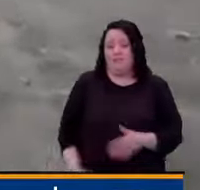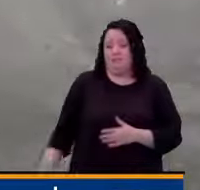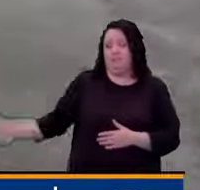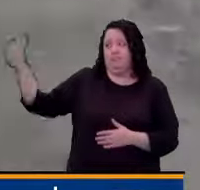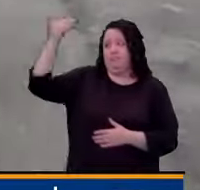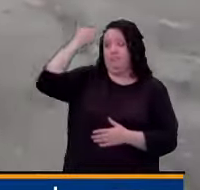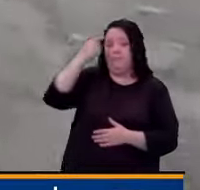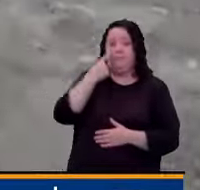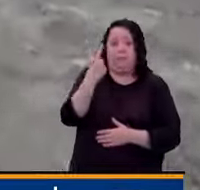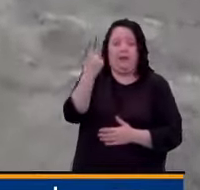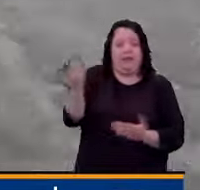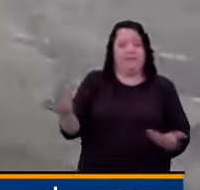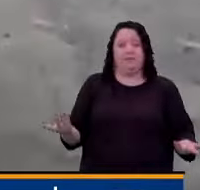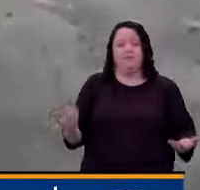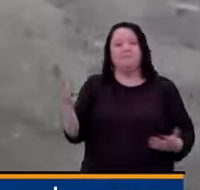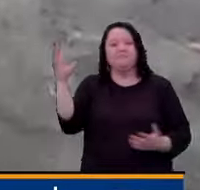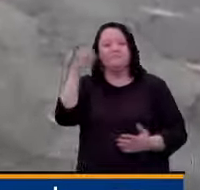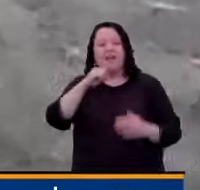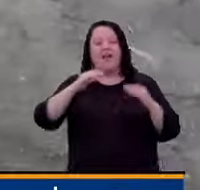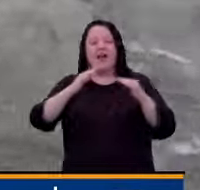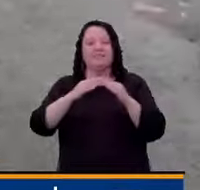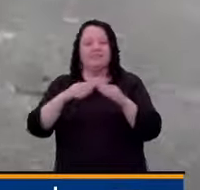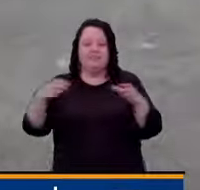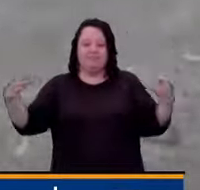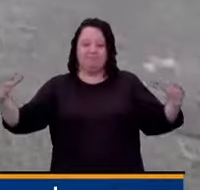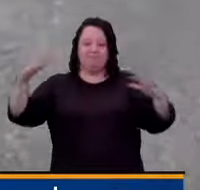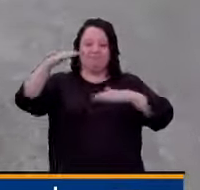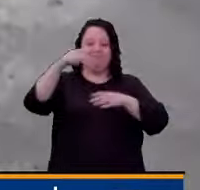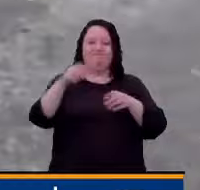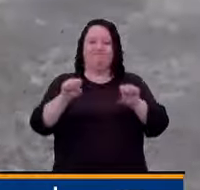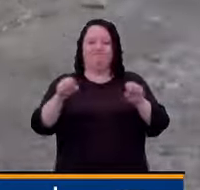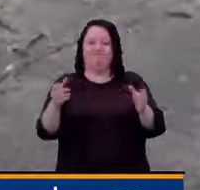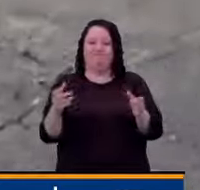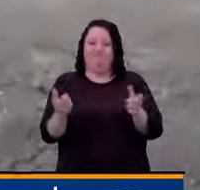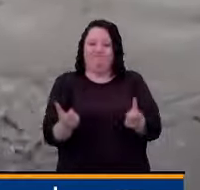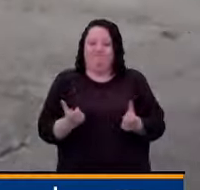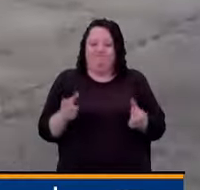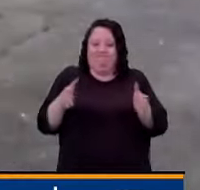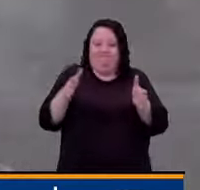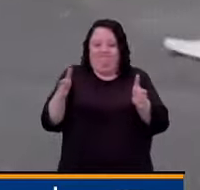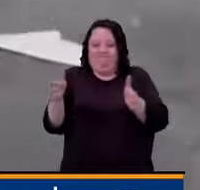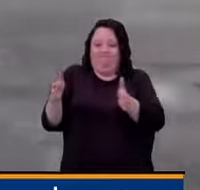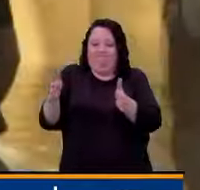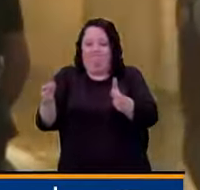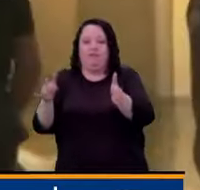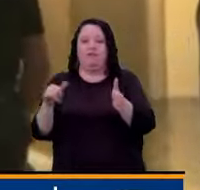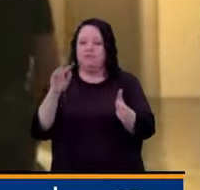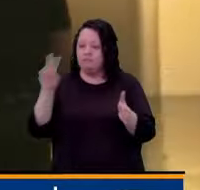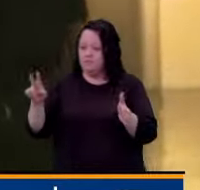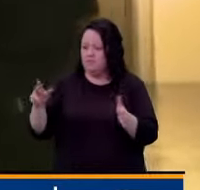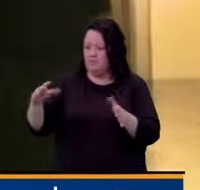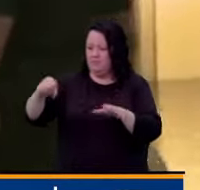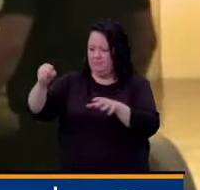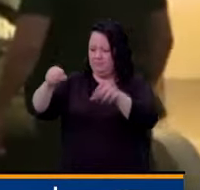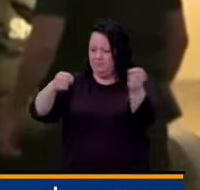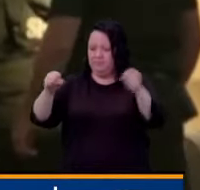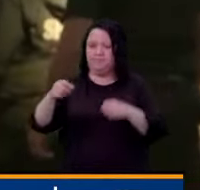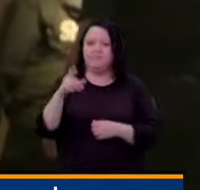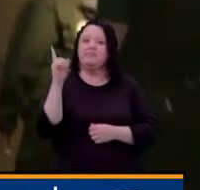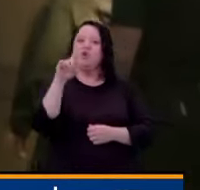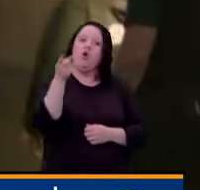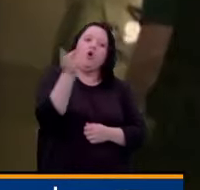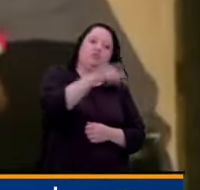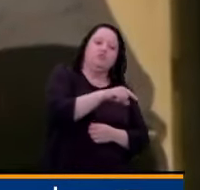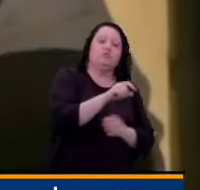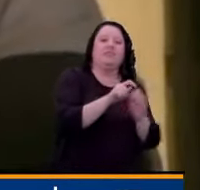así. Así quedó un parque de casas móviles en Fort Myers. El panorama es de escombros y estructuras dañadas. En Clearwater, en